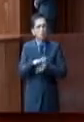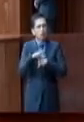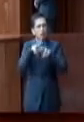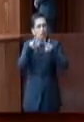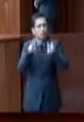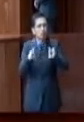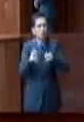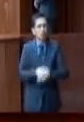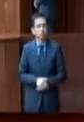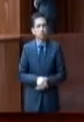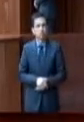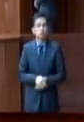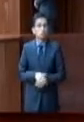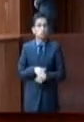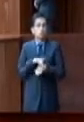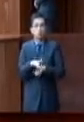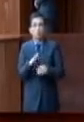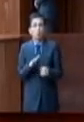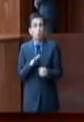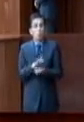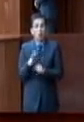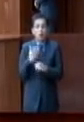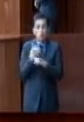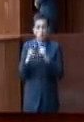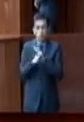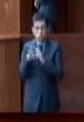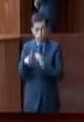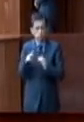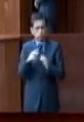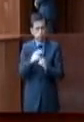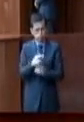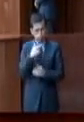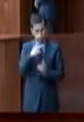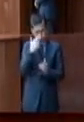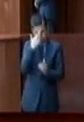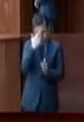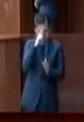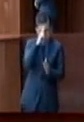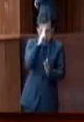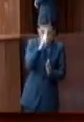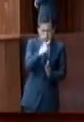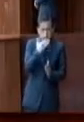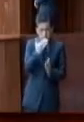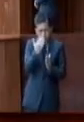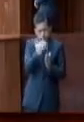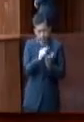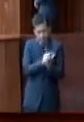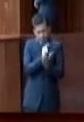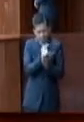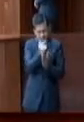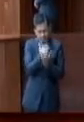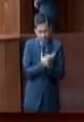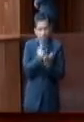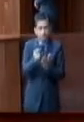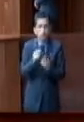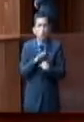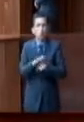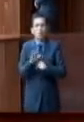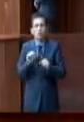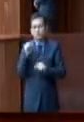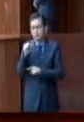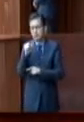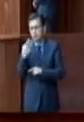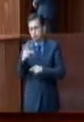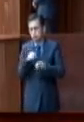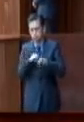cuestiones ilícitas es decir que forman parte de la libertad de expresión y sindical es decir se hace